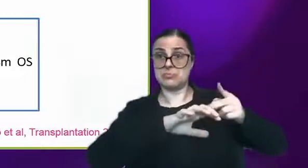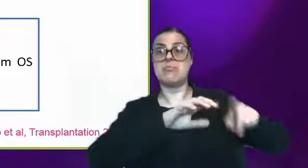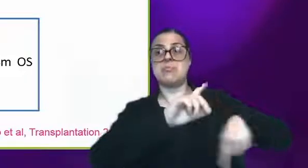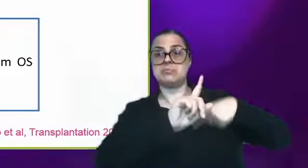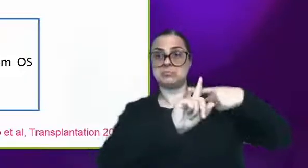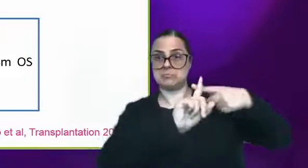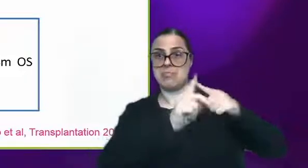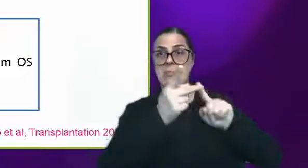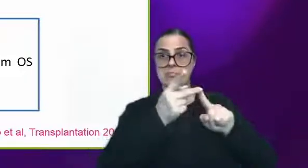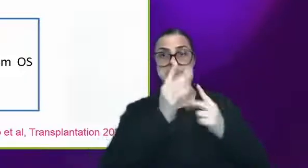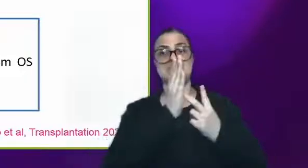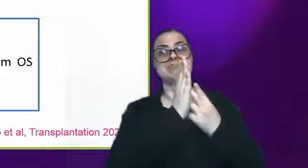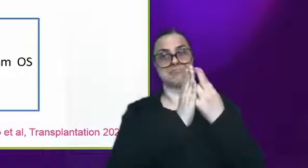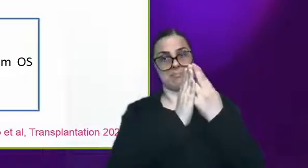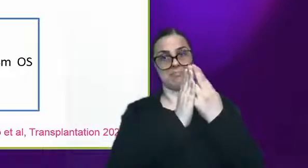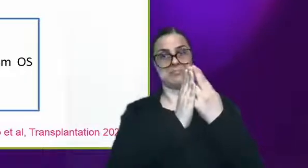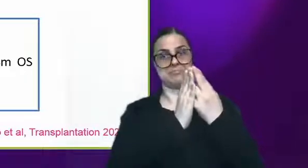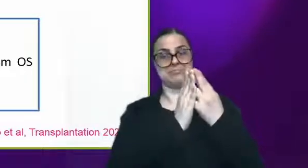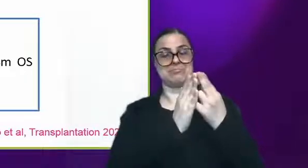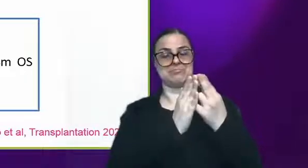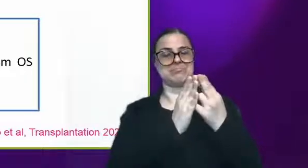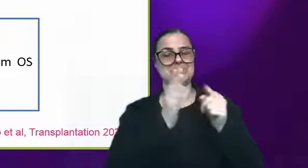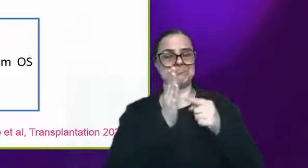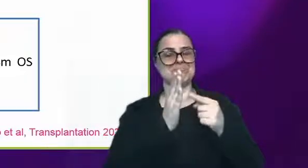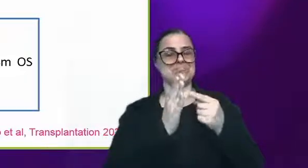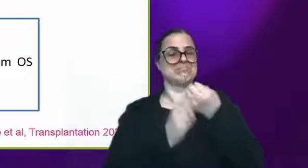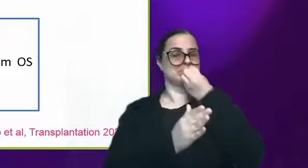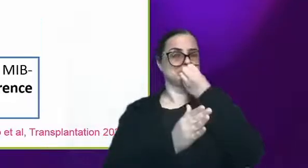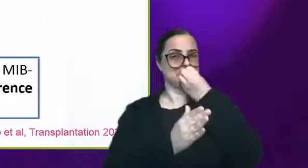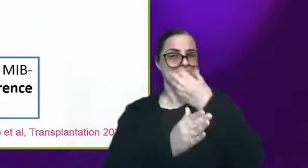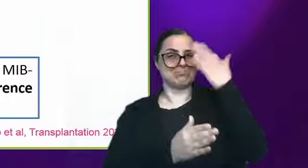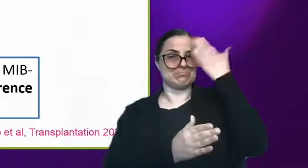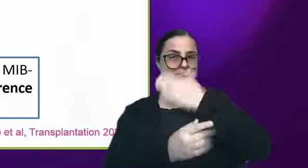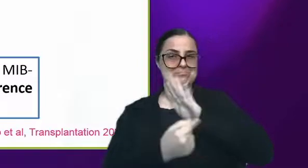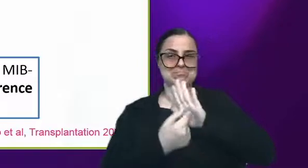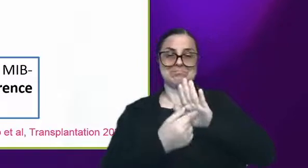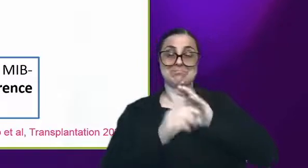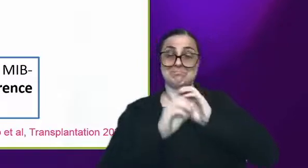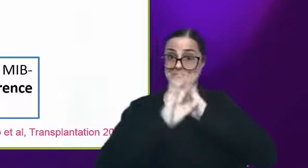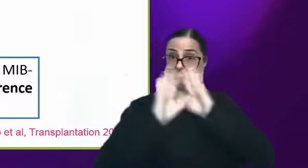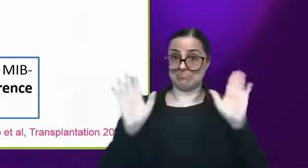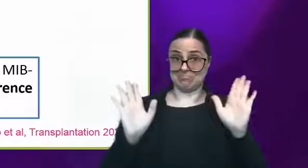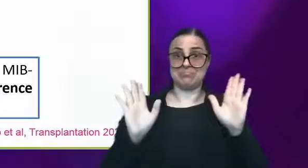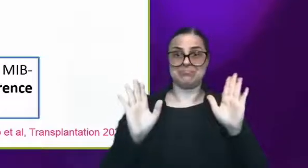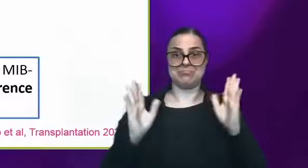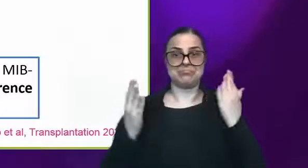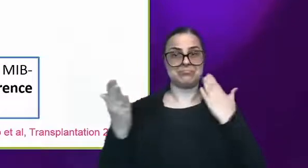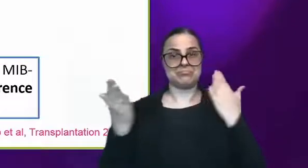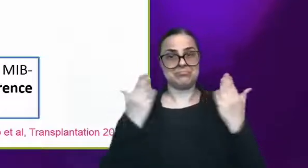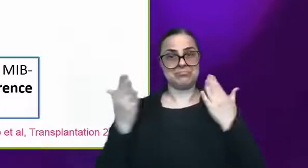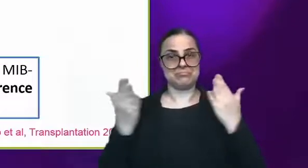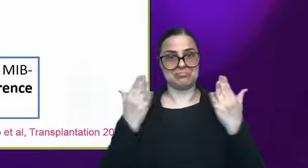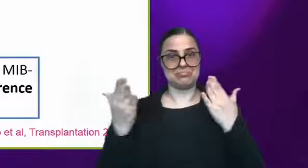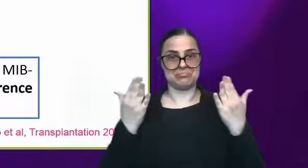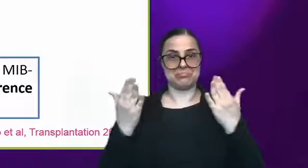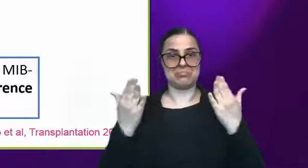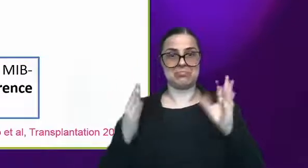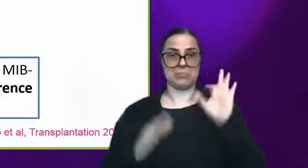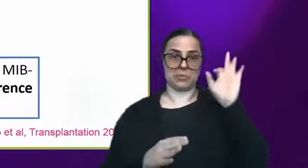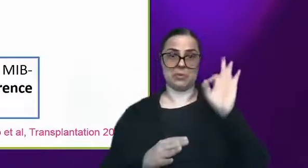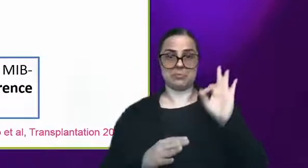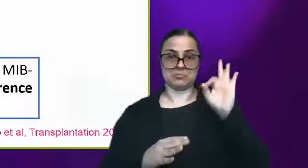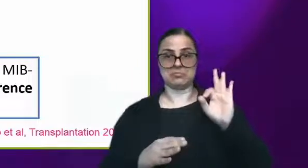evidente, el 90% versus el 64%. Esto es otro dato muy interesante